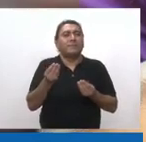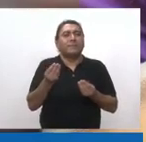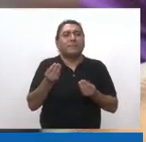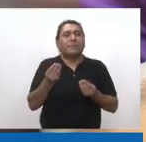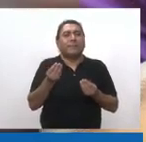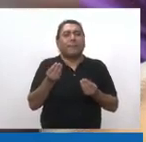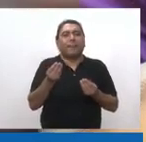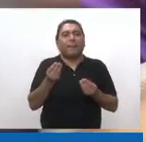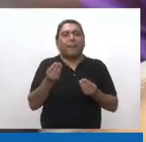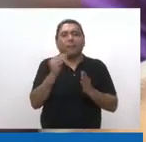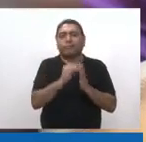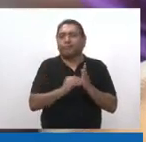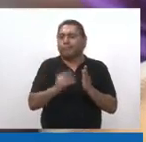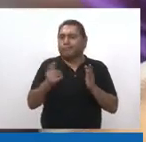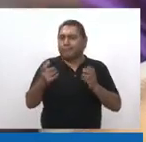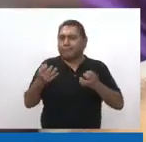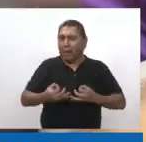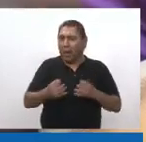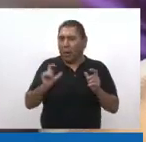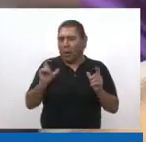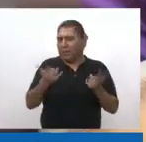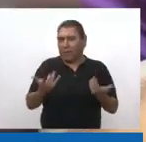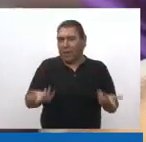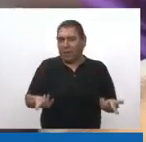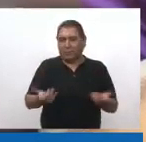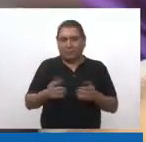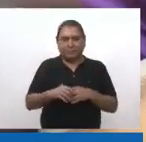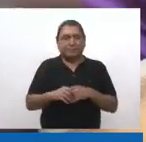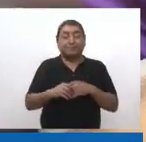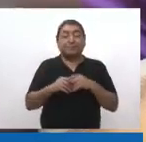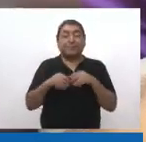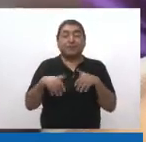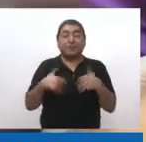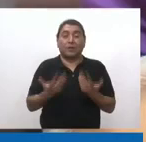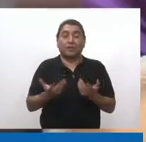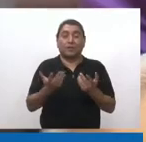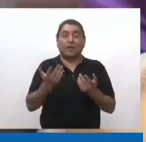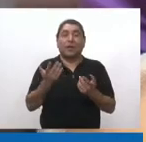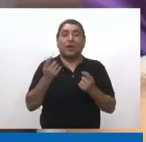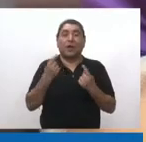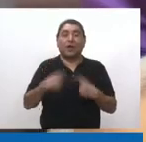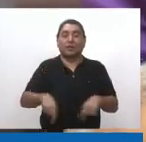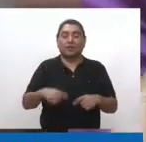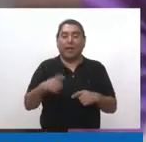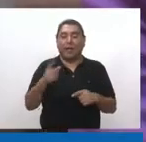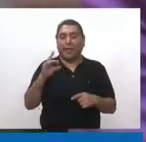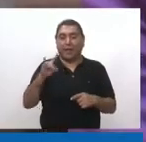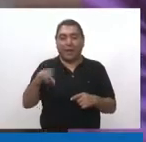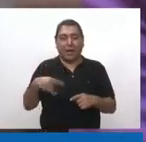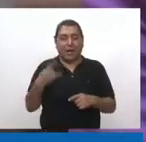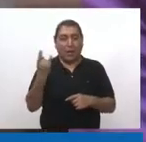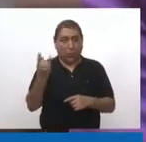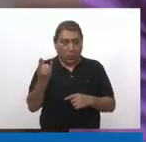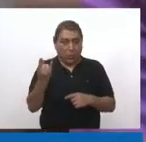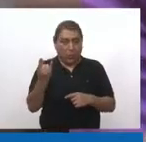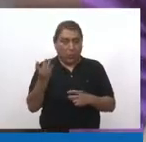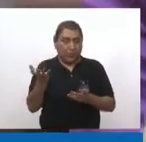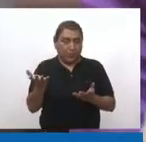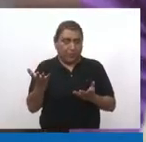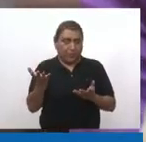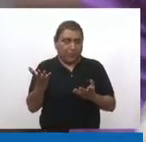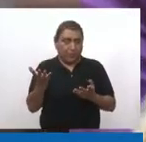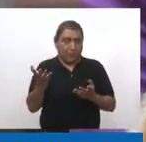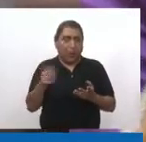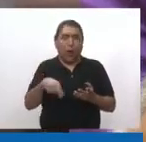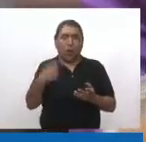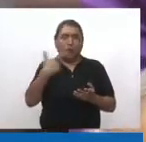bien establecida. Y en este sentido, respecto a lo que es la necesidad y urgencia, bueno, ya otros senadores